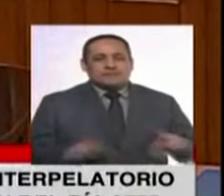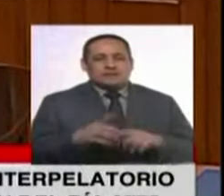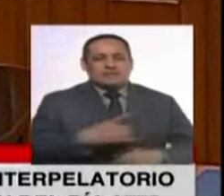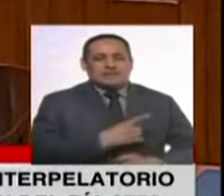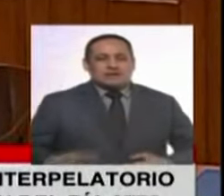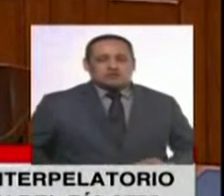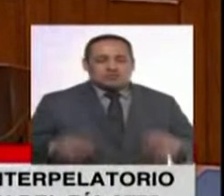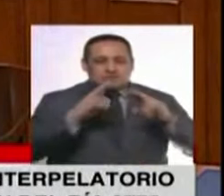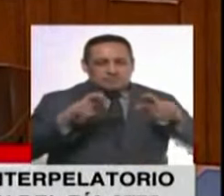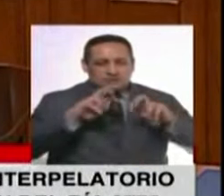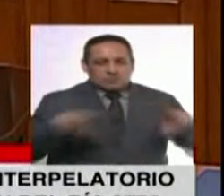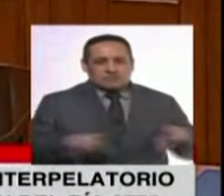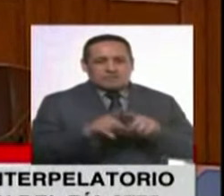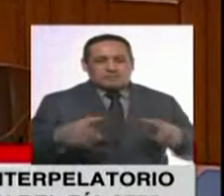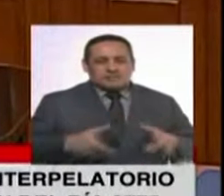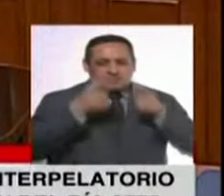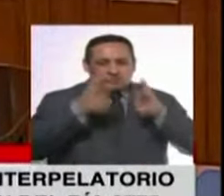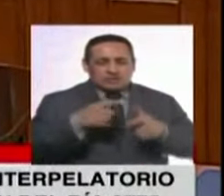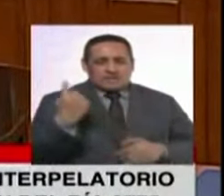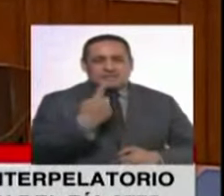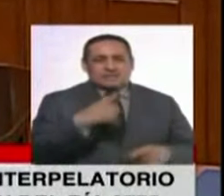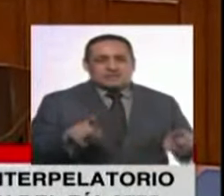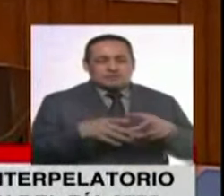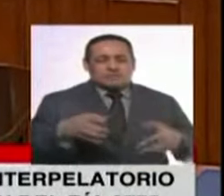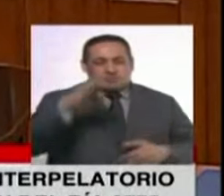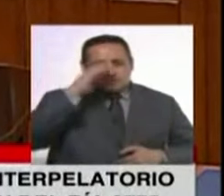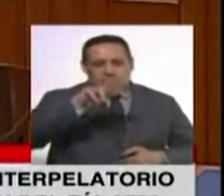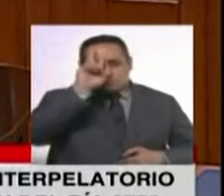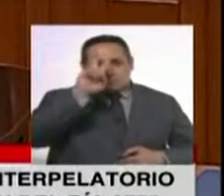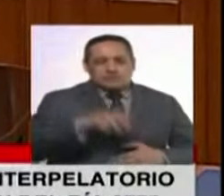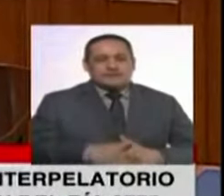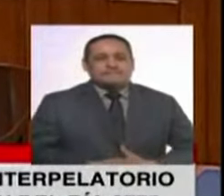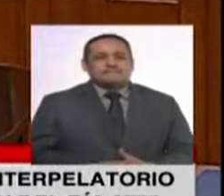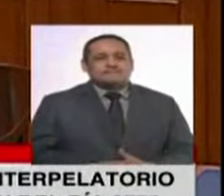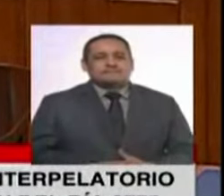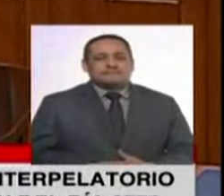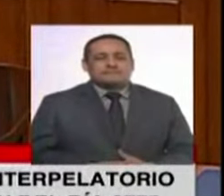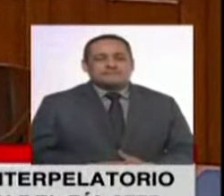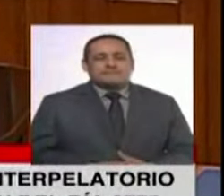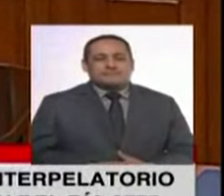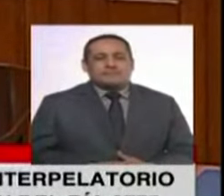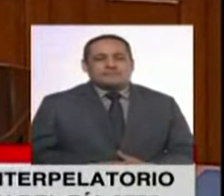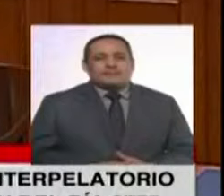director de investigaciones de inspectoría general de la Policía Nacional del Perú